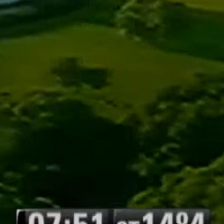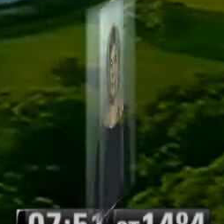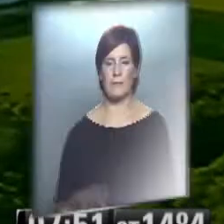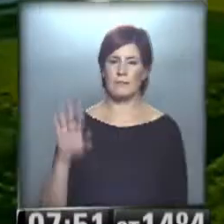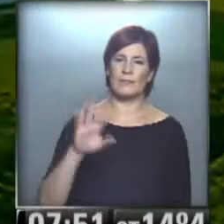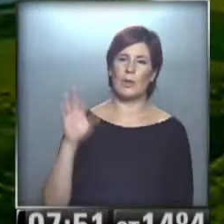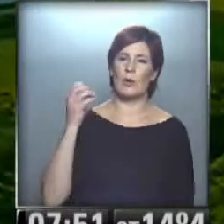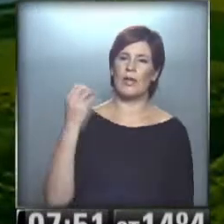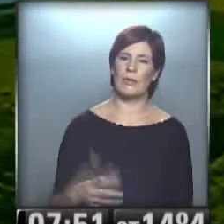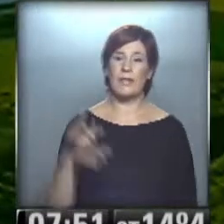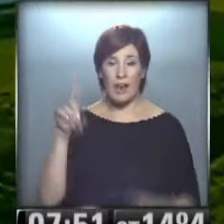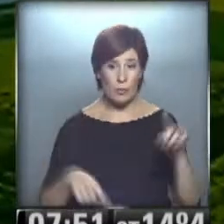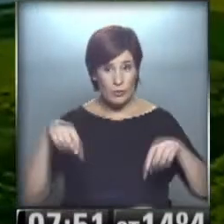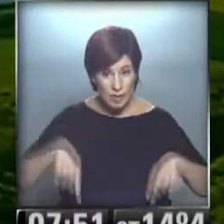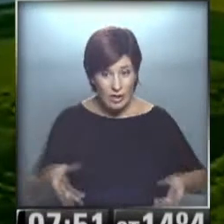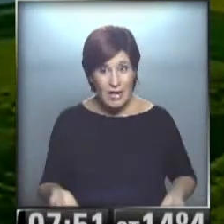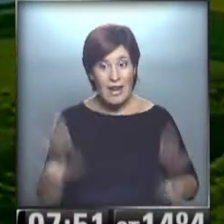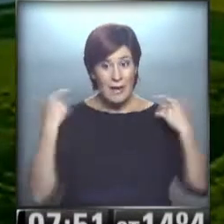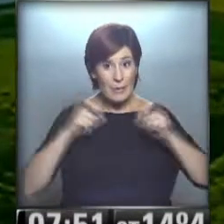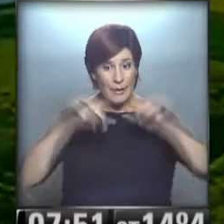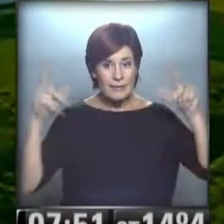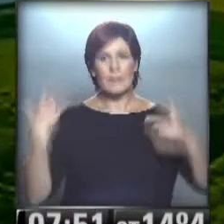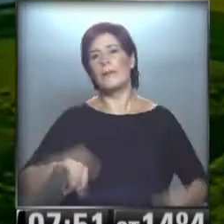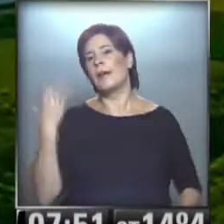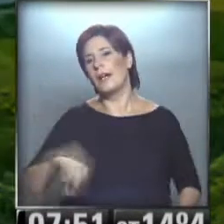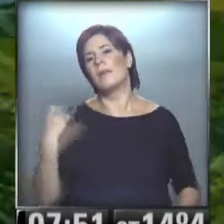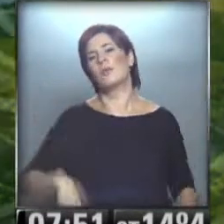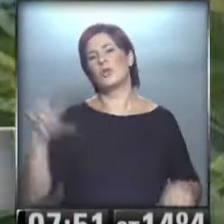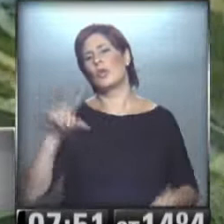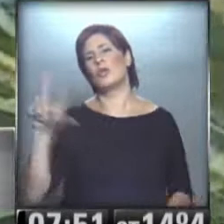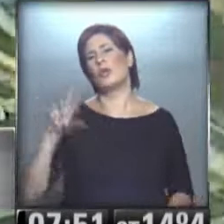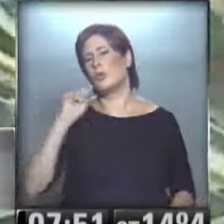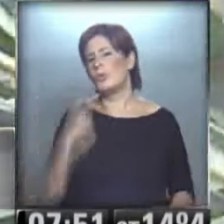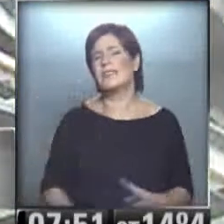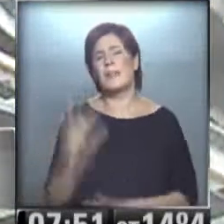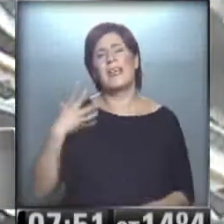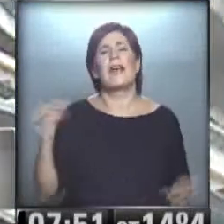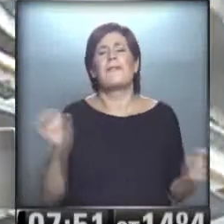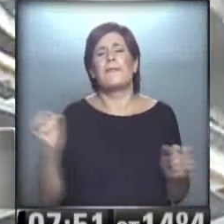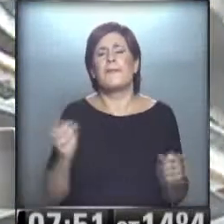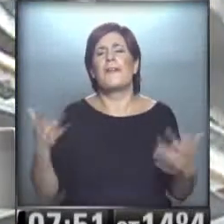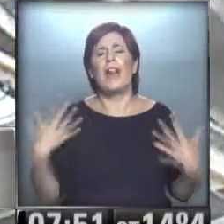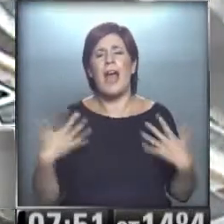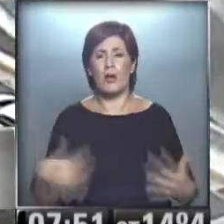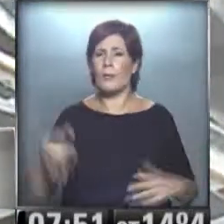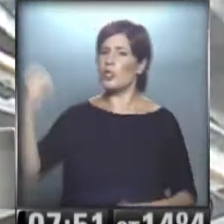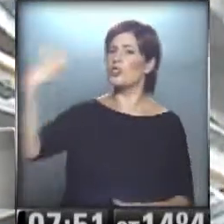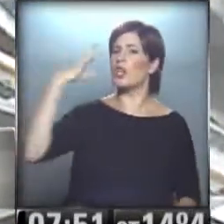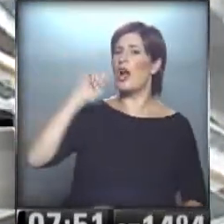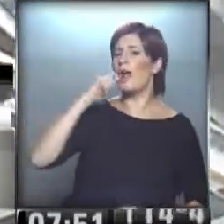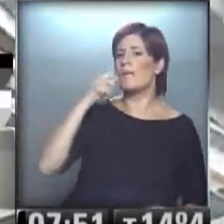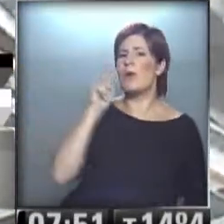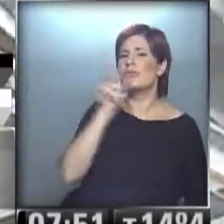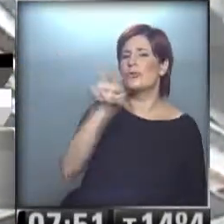Buenos días, los que se están levantando recién arranquen este lunes, fresca la mañana en la ciudad de Buenos Aires, pero miren qué sol, ya muchísima